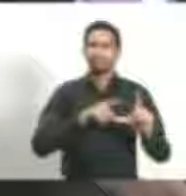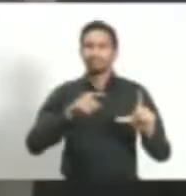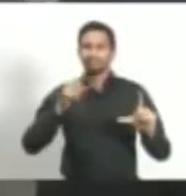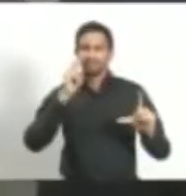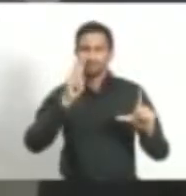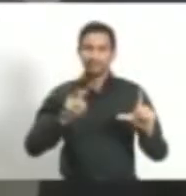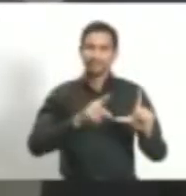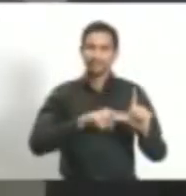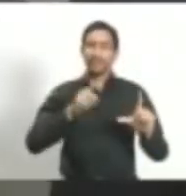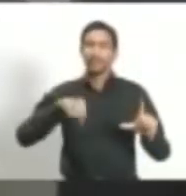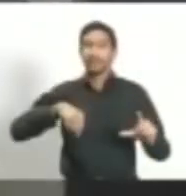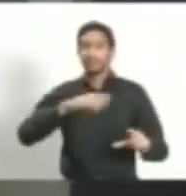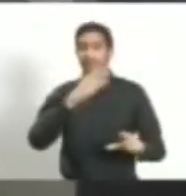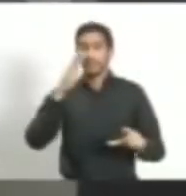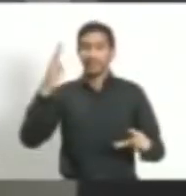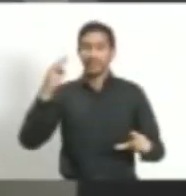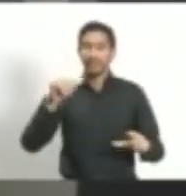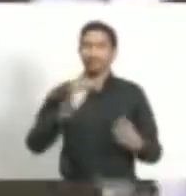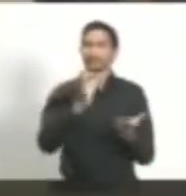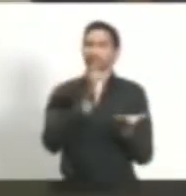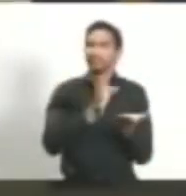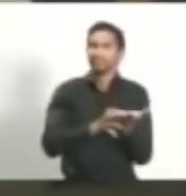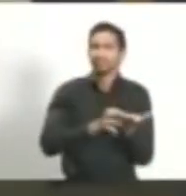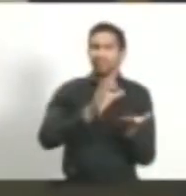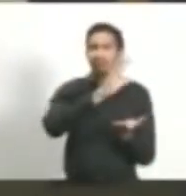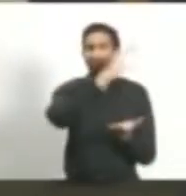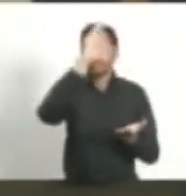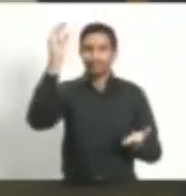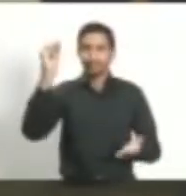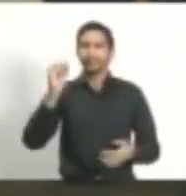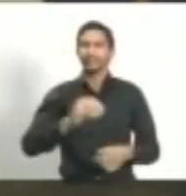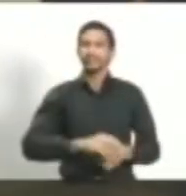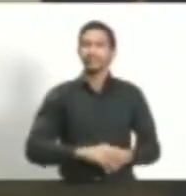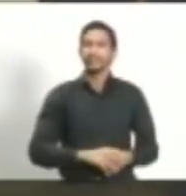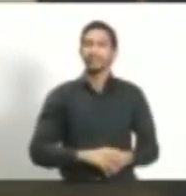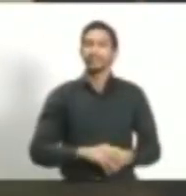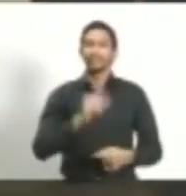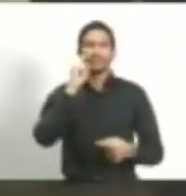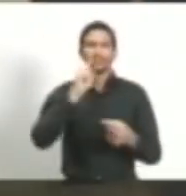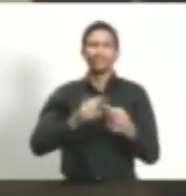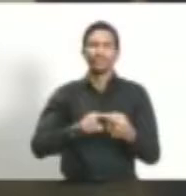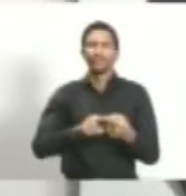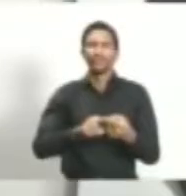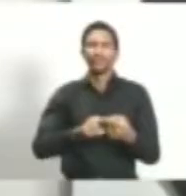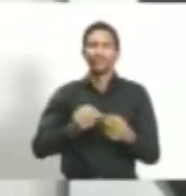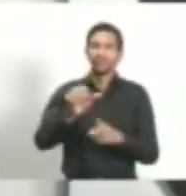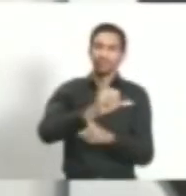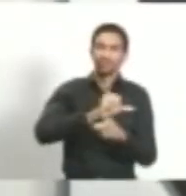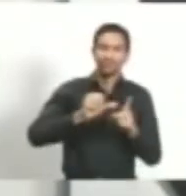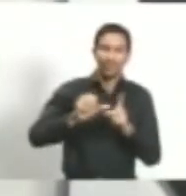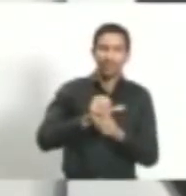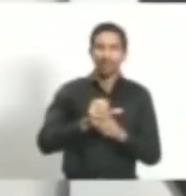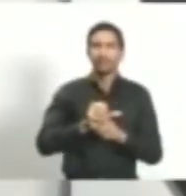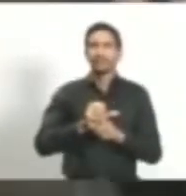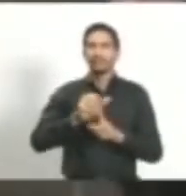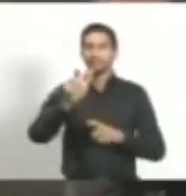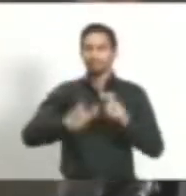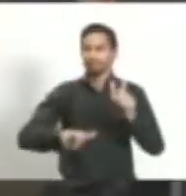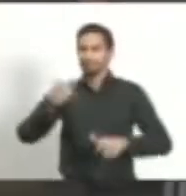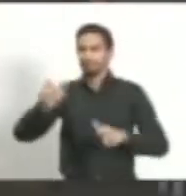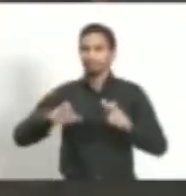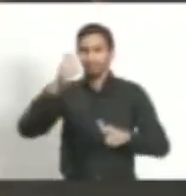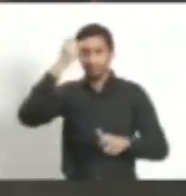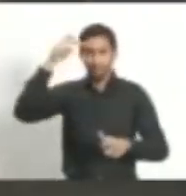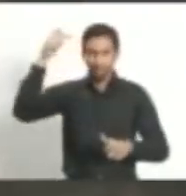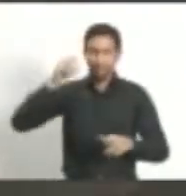también Barranquilla como capital de la costa. Cumplir con un fin social como es el preparar los profesionales